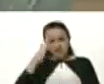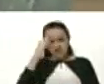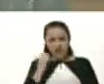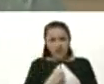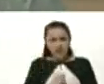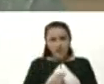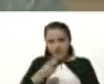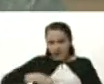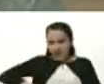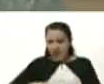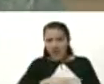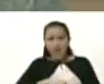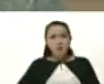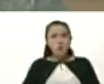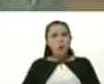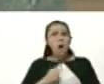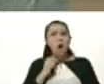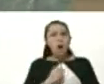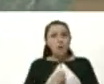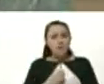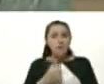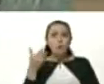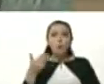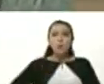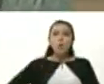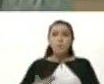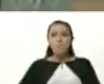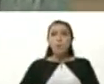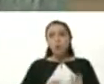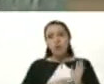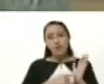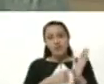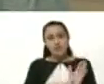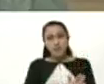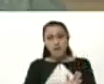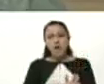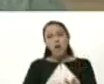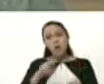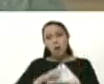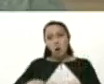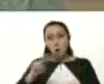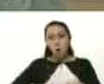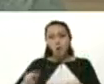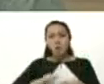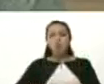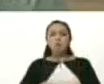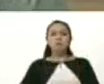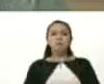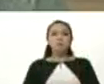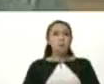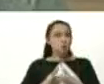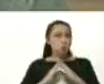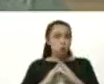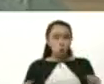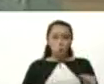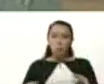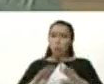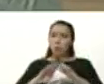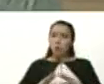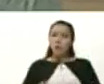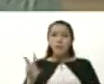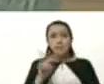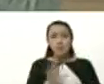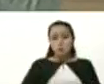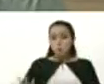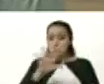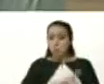ellos pensaron que era un trabajo importantísimo y se lo enseñaron a los niños. De tal forma que todos los niños del país conocen las